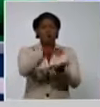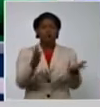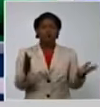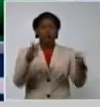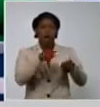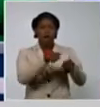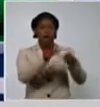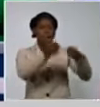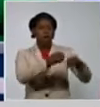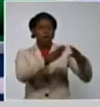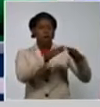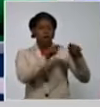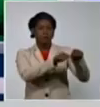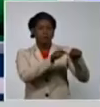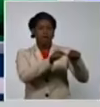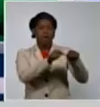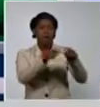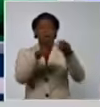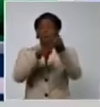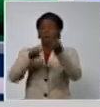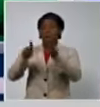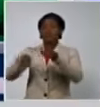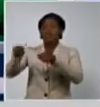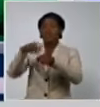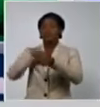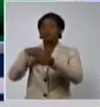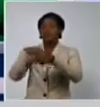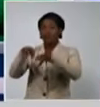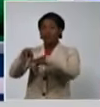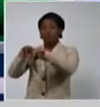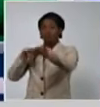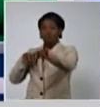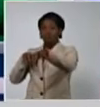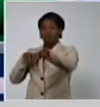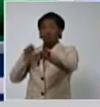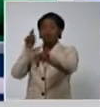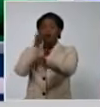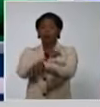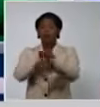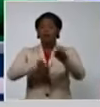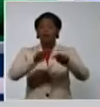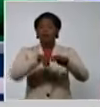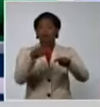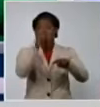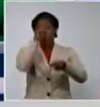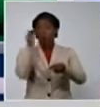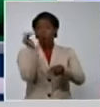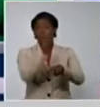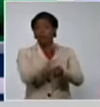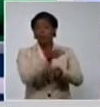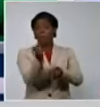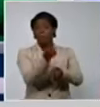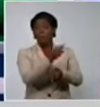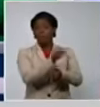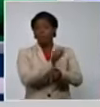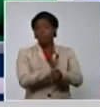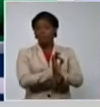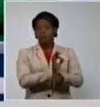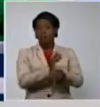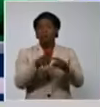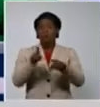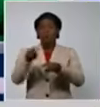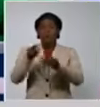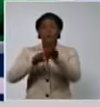de aislamiento para un hospital de casos confirmados de COVID, que hay